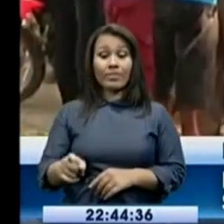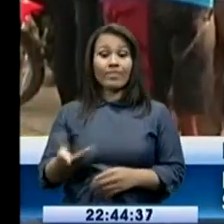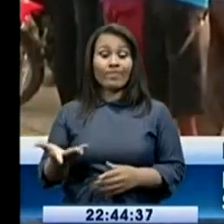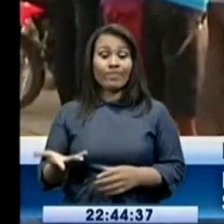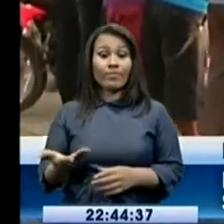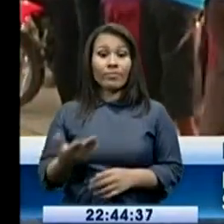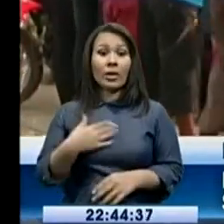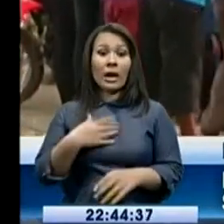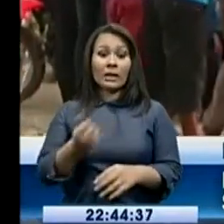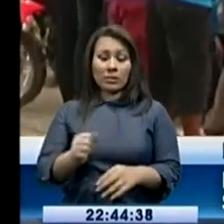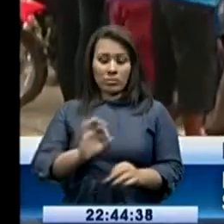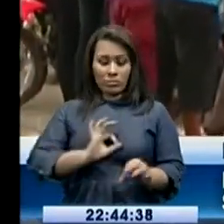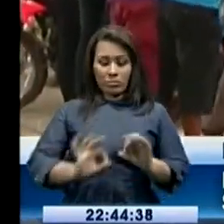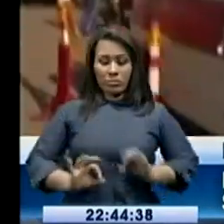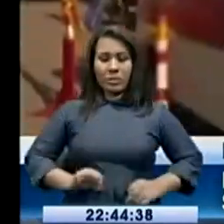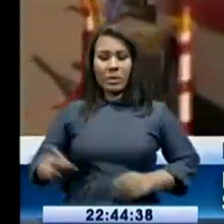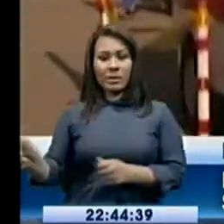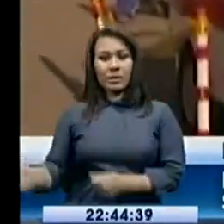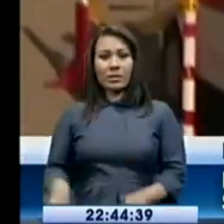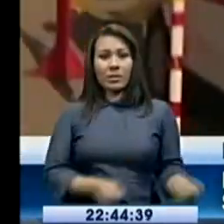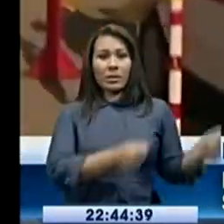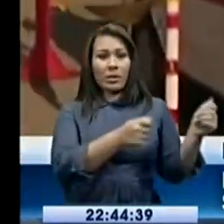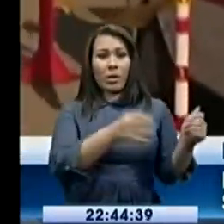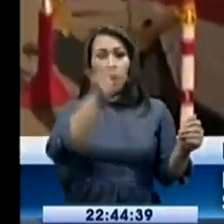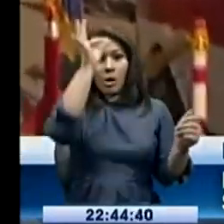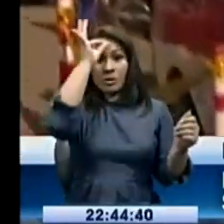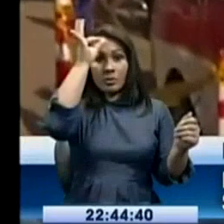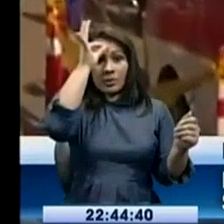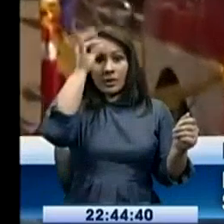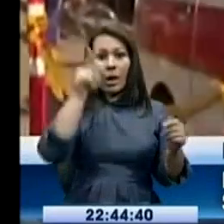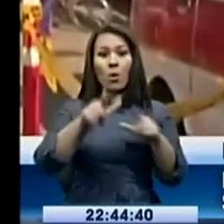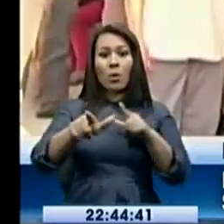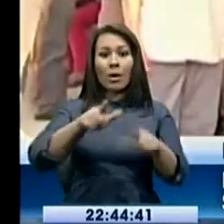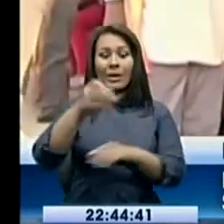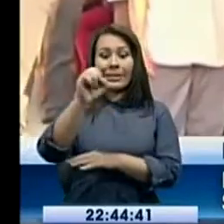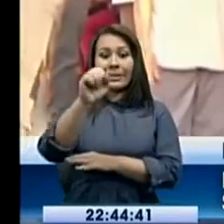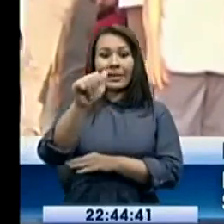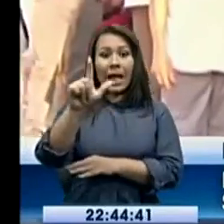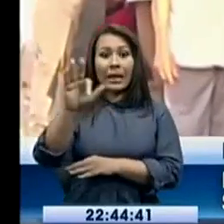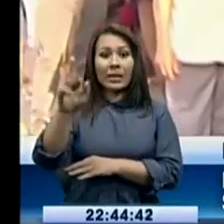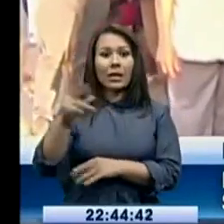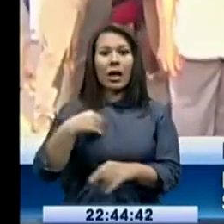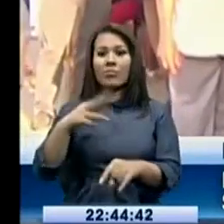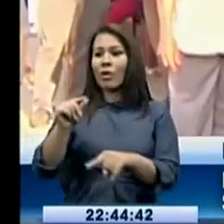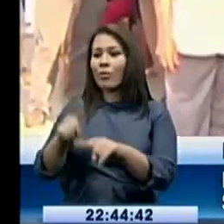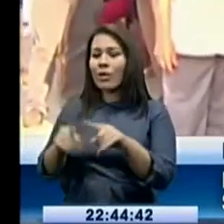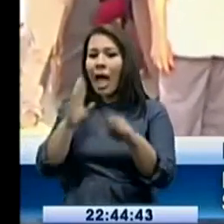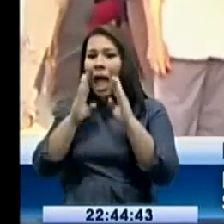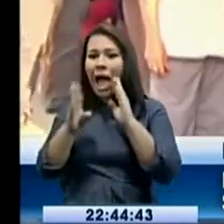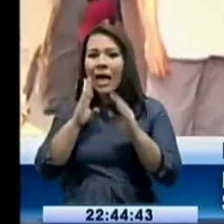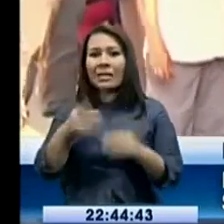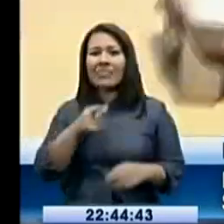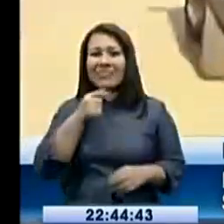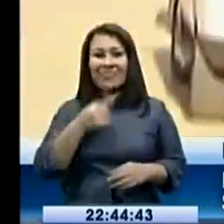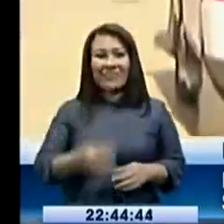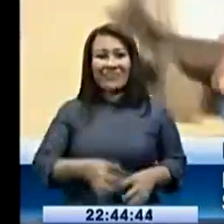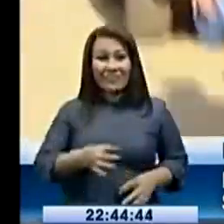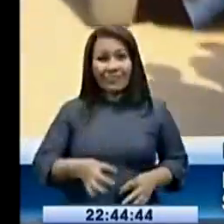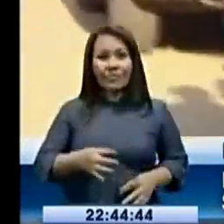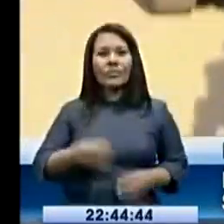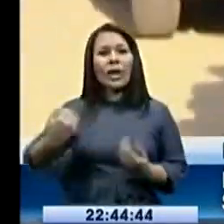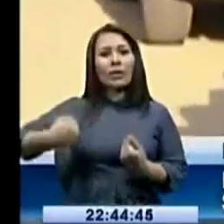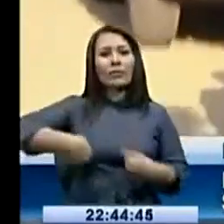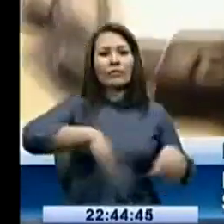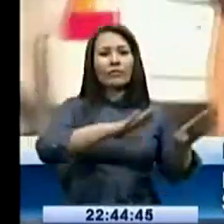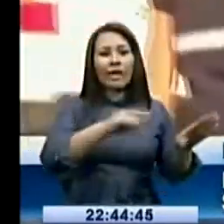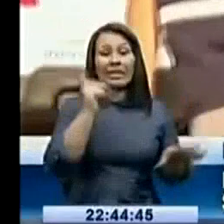instantes estaba herida fue trasladada hasta una casa de salud en Salitre, pero al no poder atender la magnitud de sus lesiones, fue